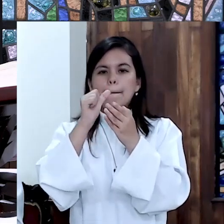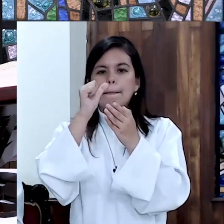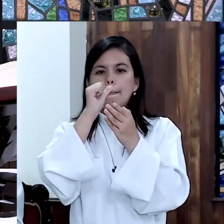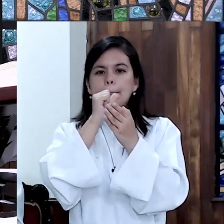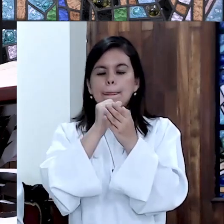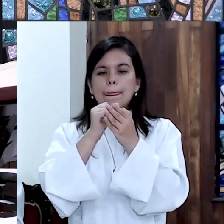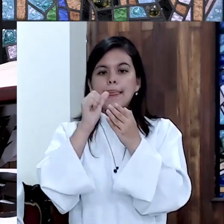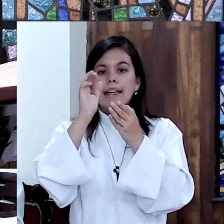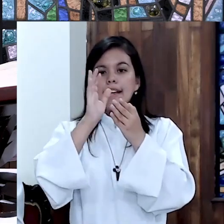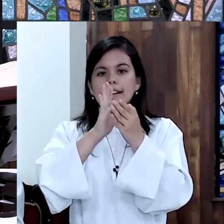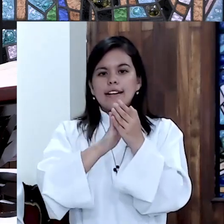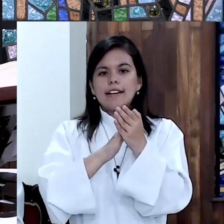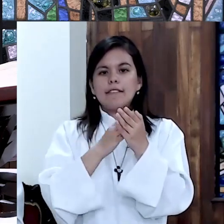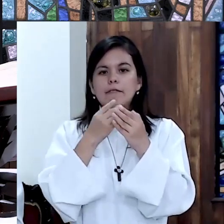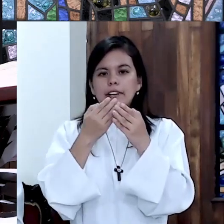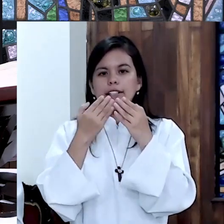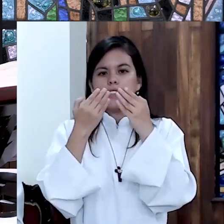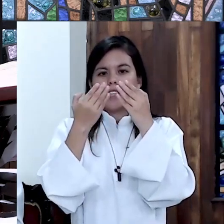pan.